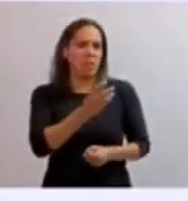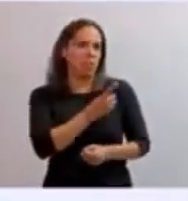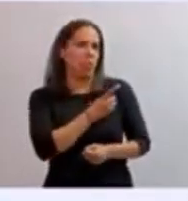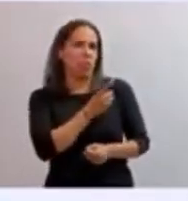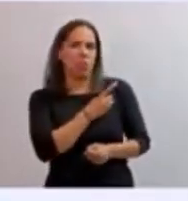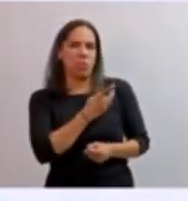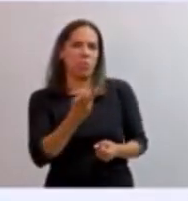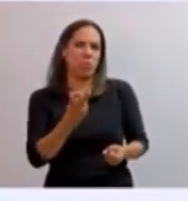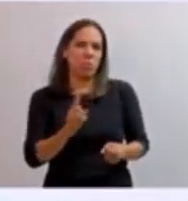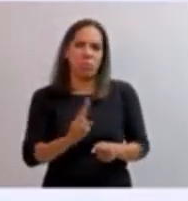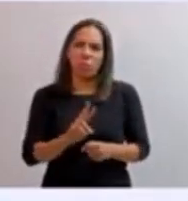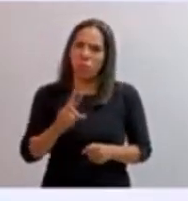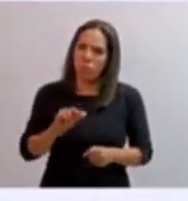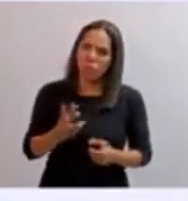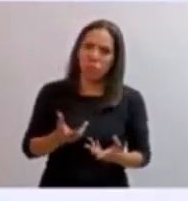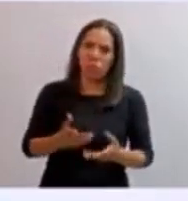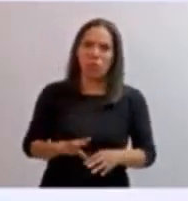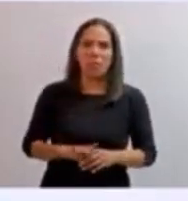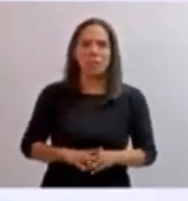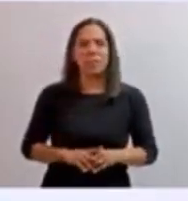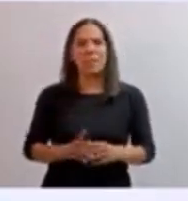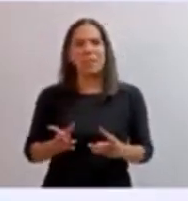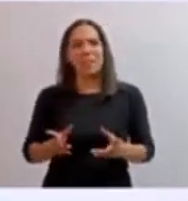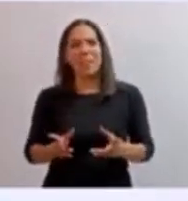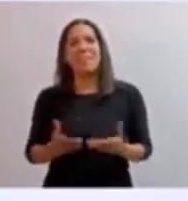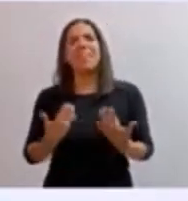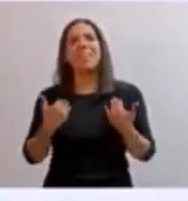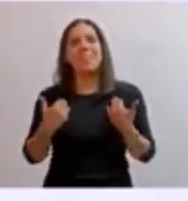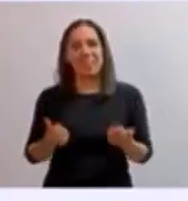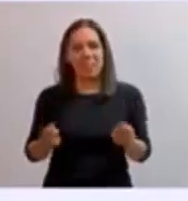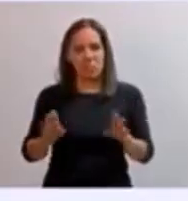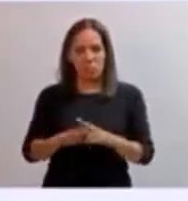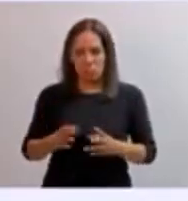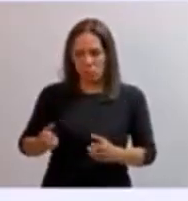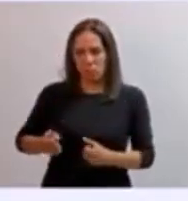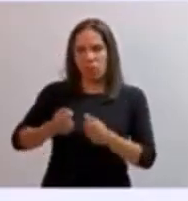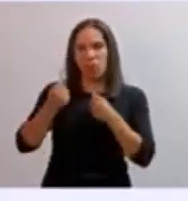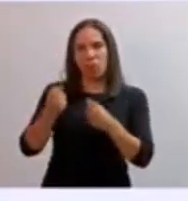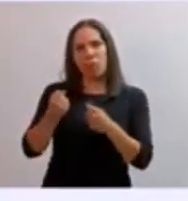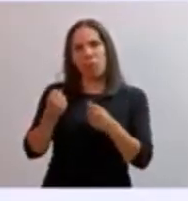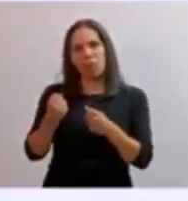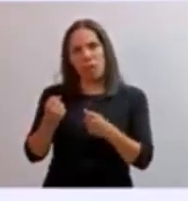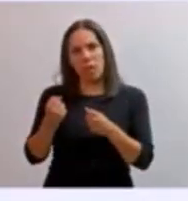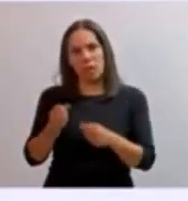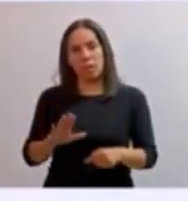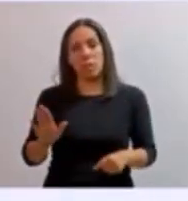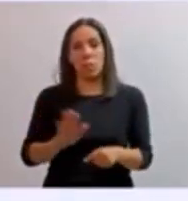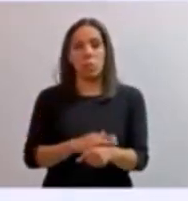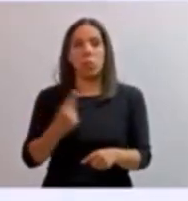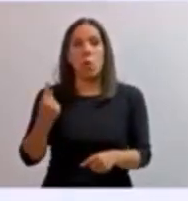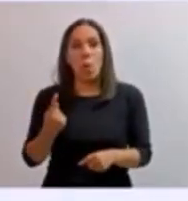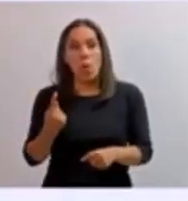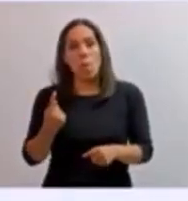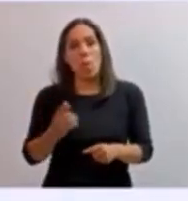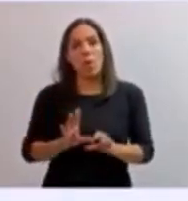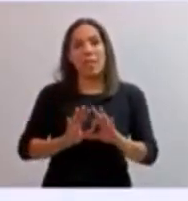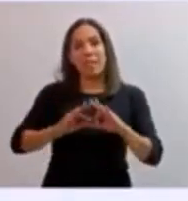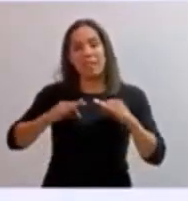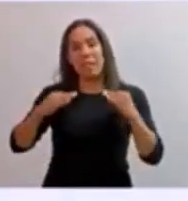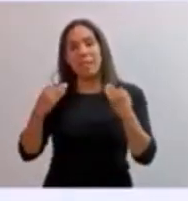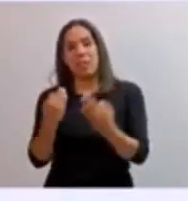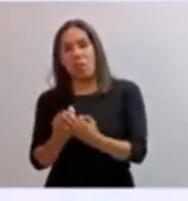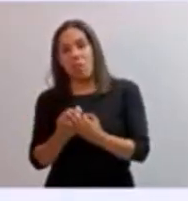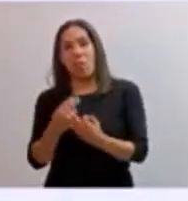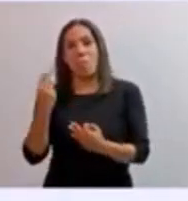y en ese trabajo conjunto, en ese diálogo, pues vamos fortaleciéndonos todos porque nos permite ver qué se requiere